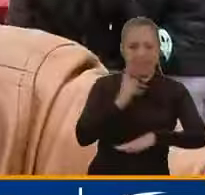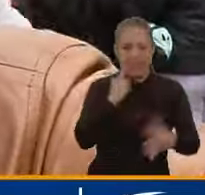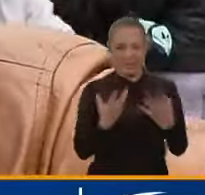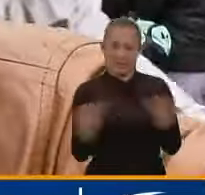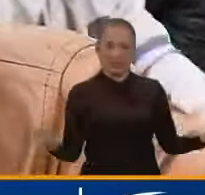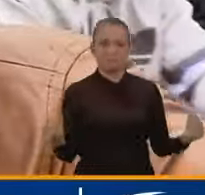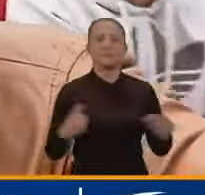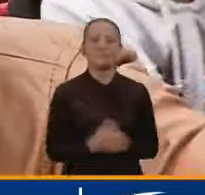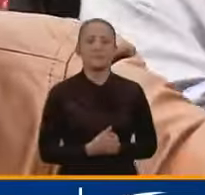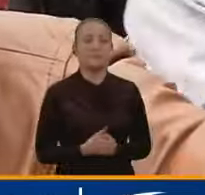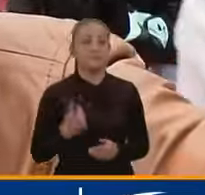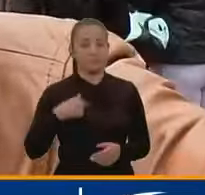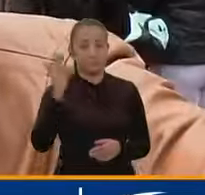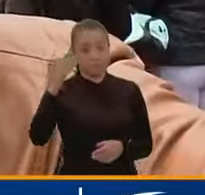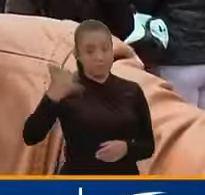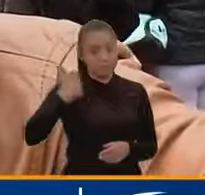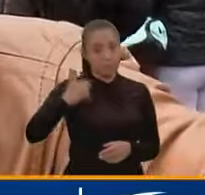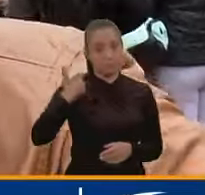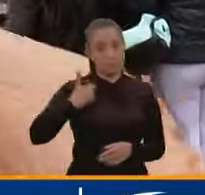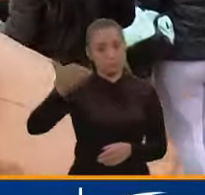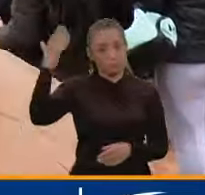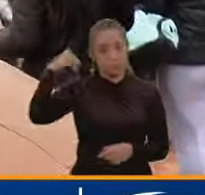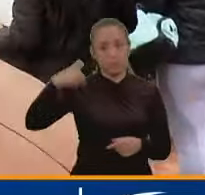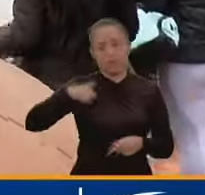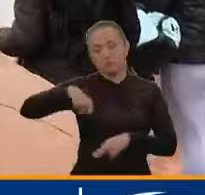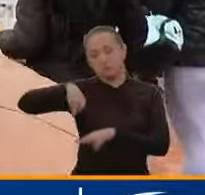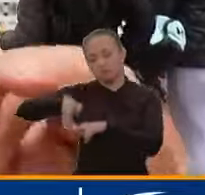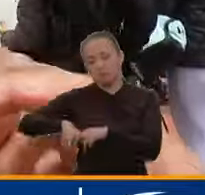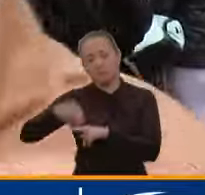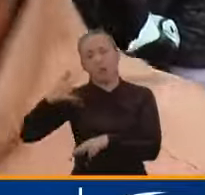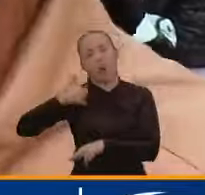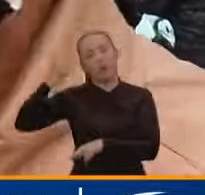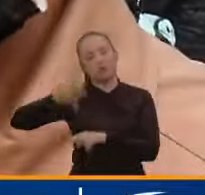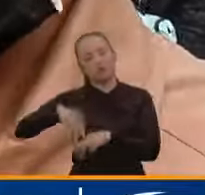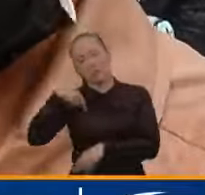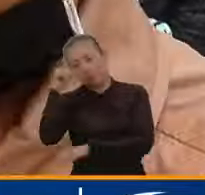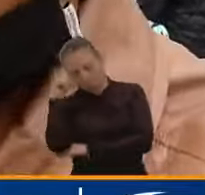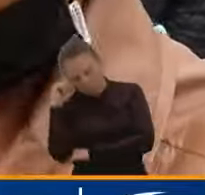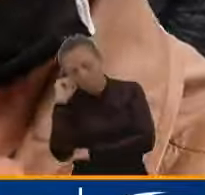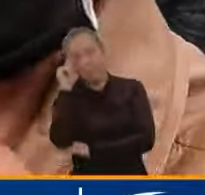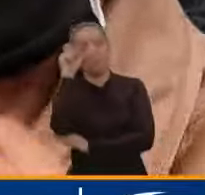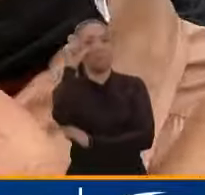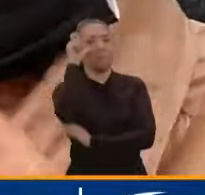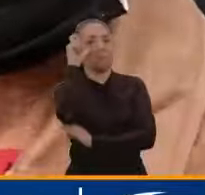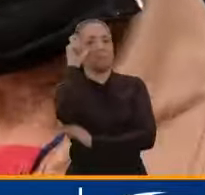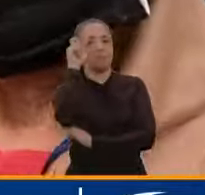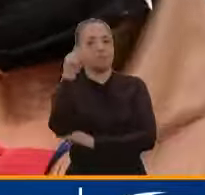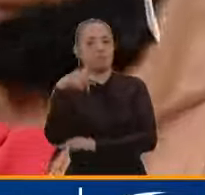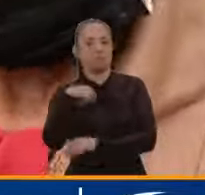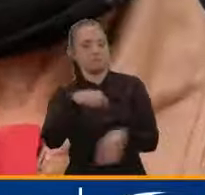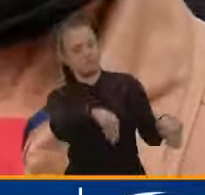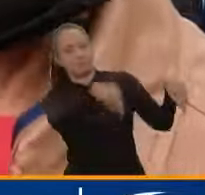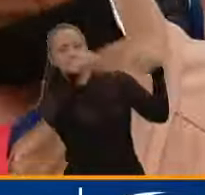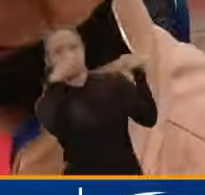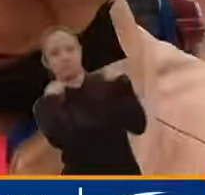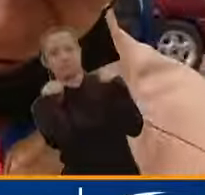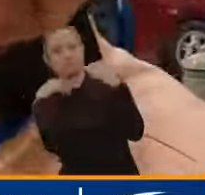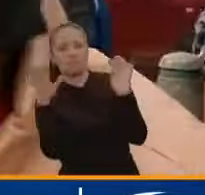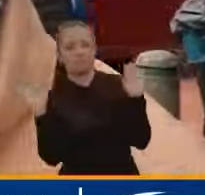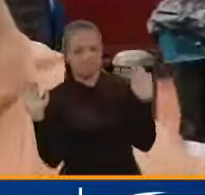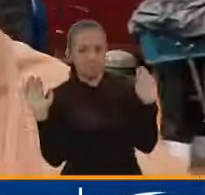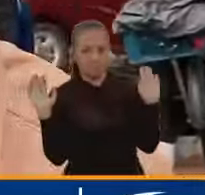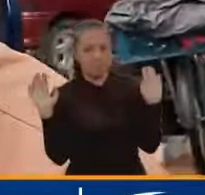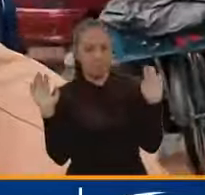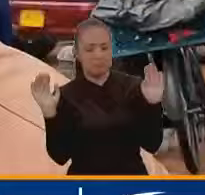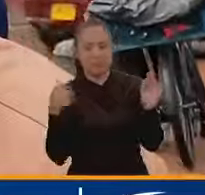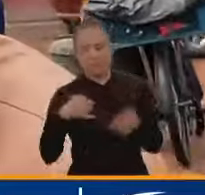yo dormía ahí en una banca de esas. Al otro día me despertaba y tenía una cobija, ¿sí? Sí. Y un